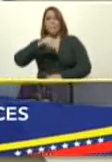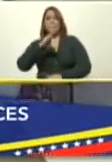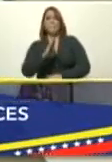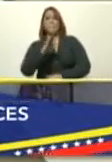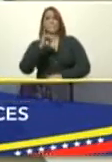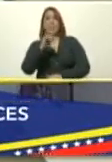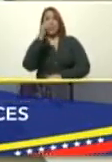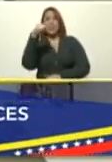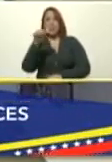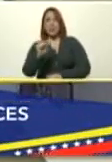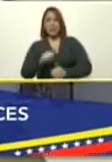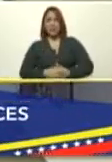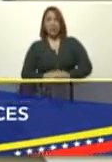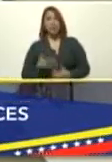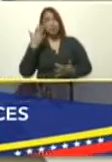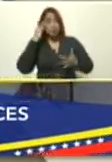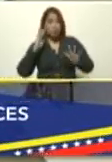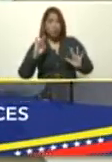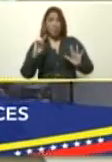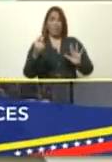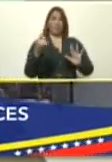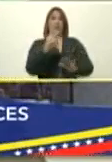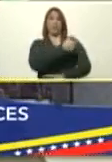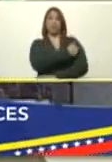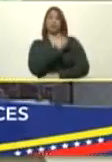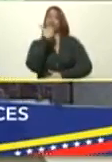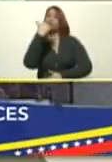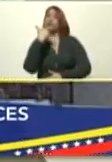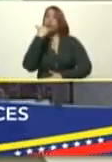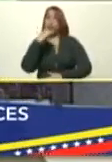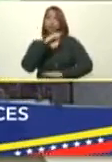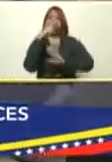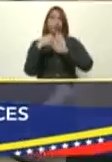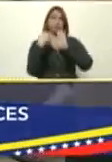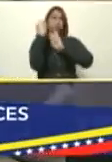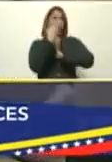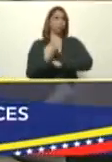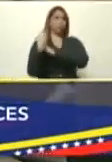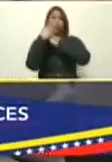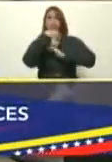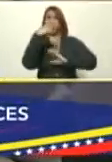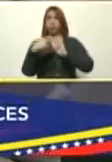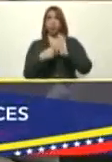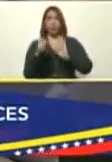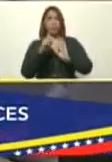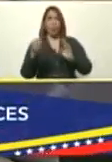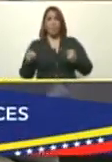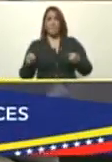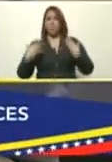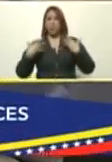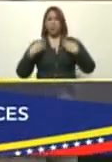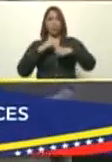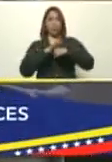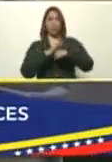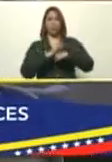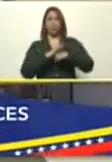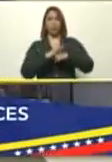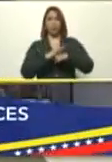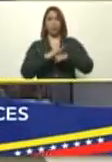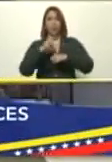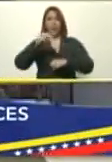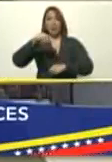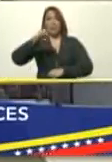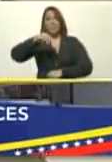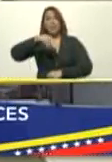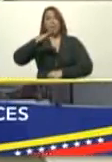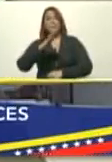ser la primera vacuna que se acerque a la inmunidad total. Inmunidad total es que no te contagies del coronavirus. La Mambisa va en